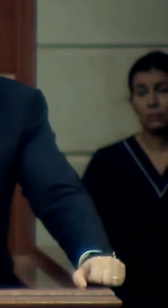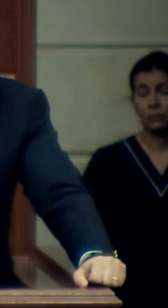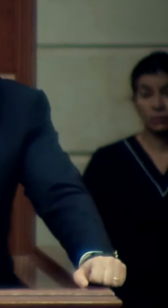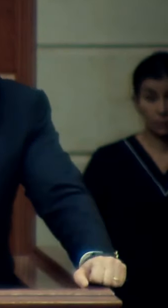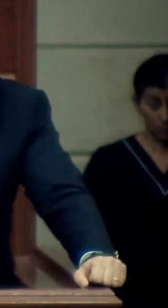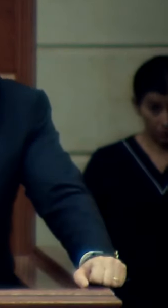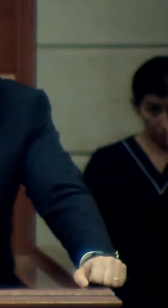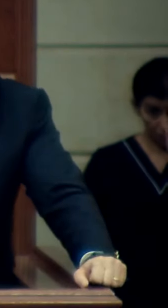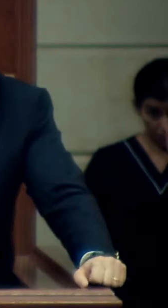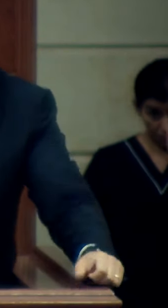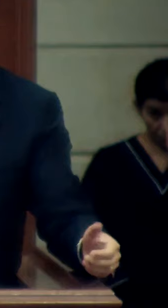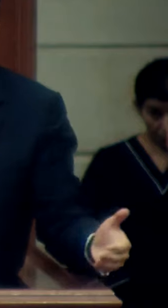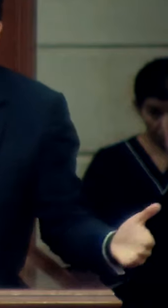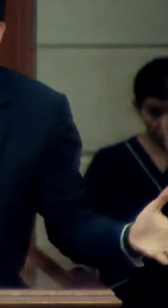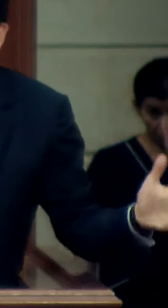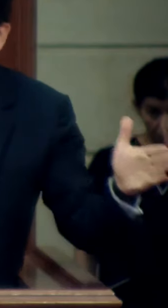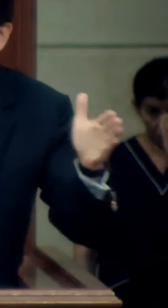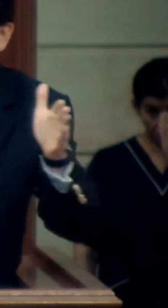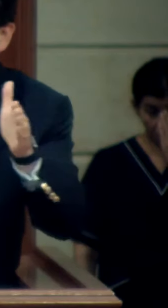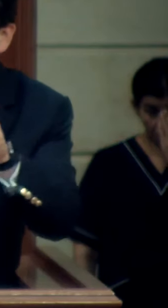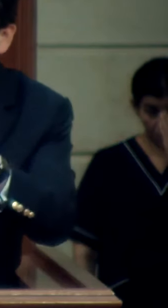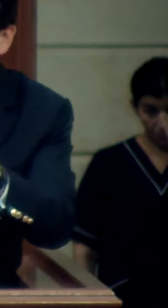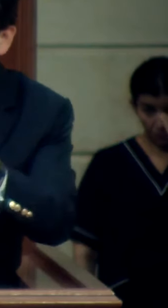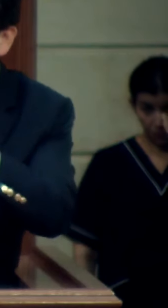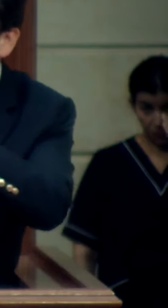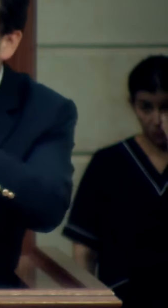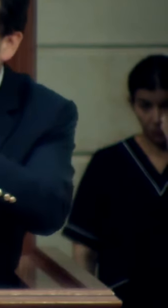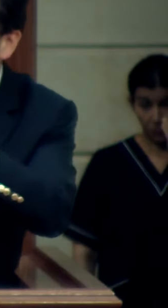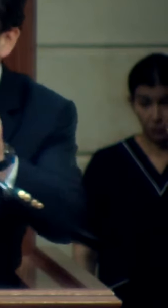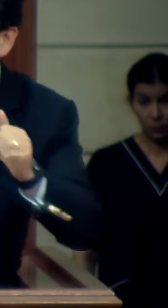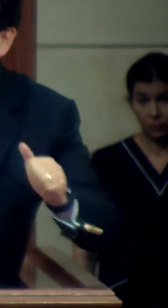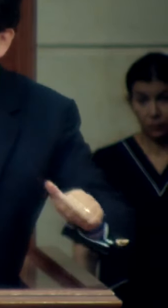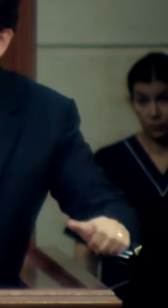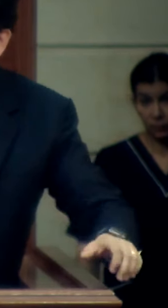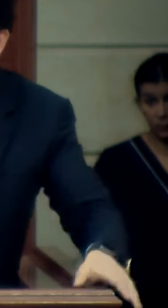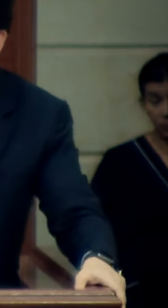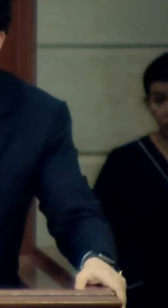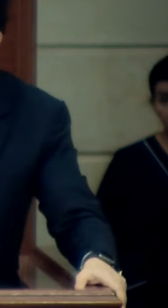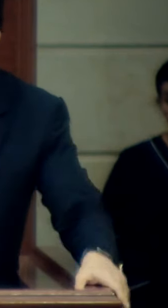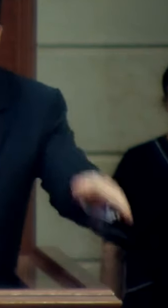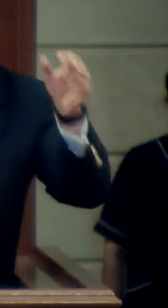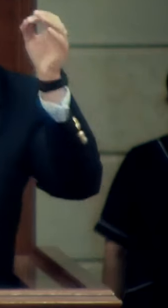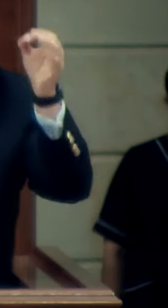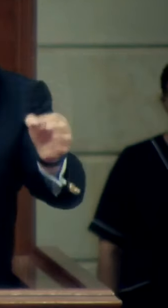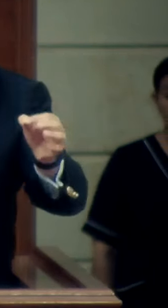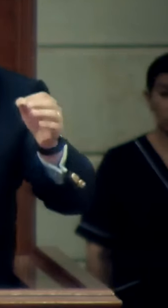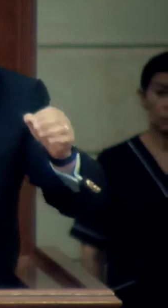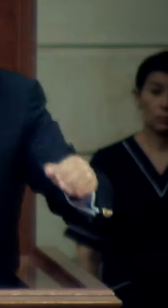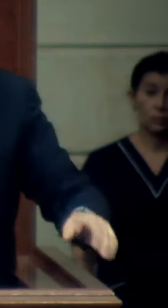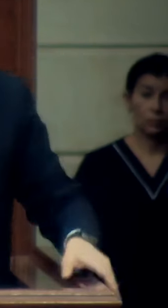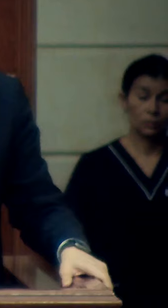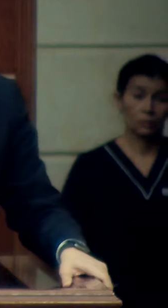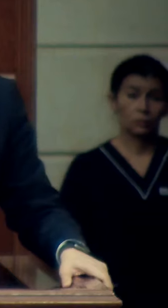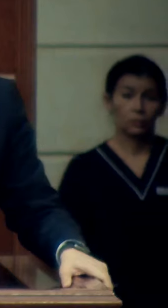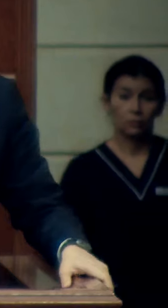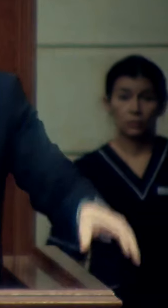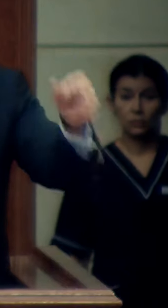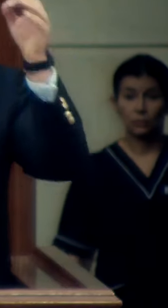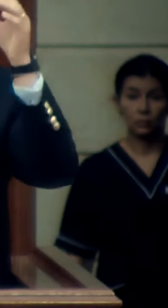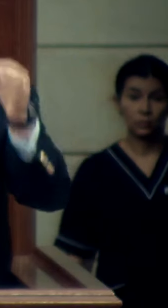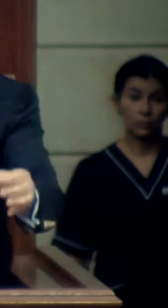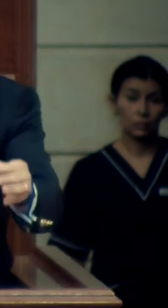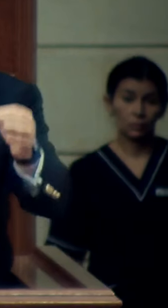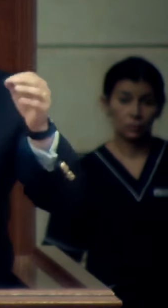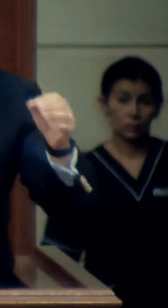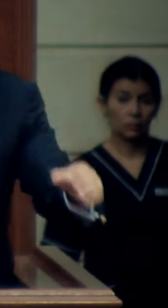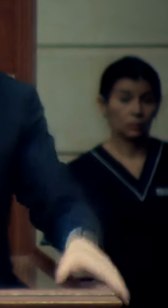de los impuestos se necesita traer inversión privada e inversión pública todo el proyecto de 4G